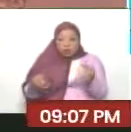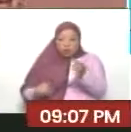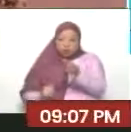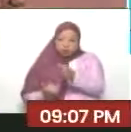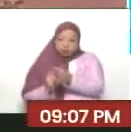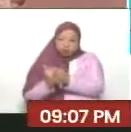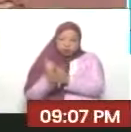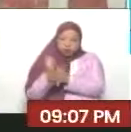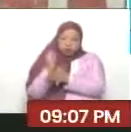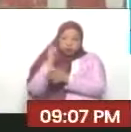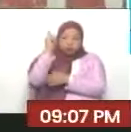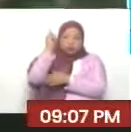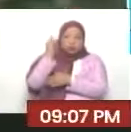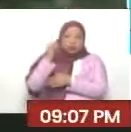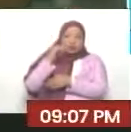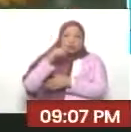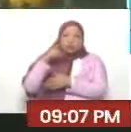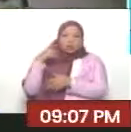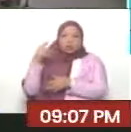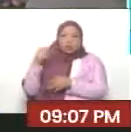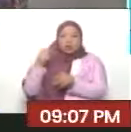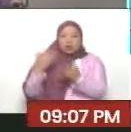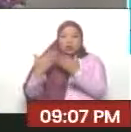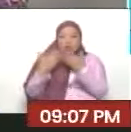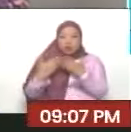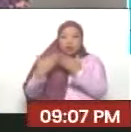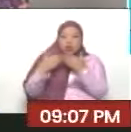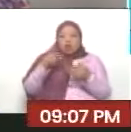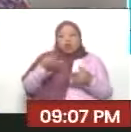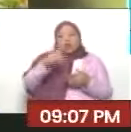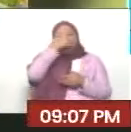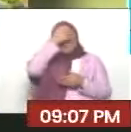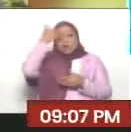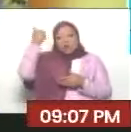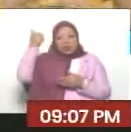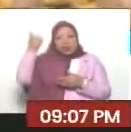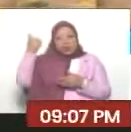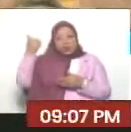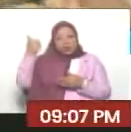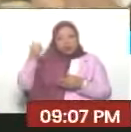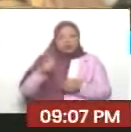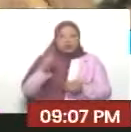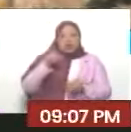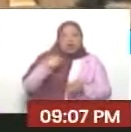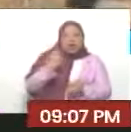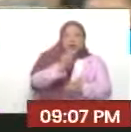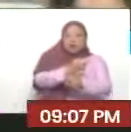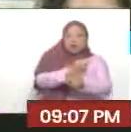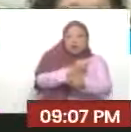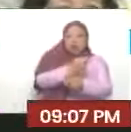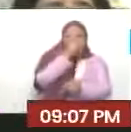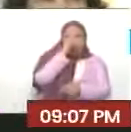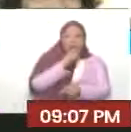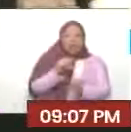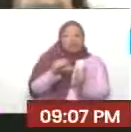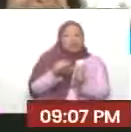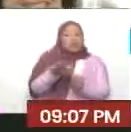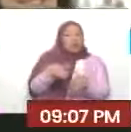Y me quedé con esa magia y no me aparté de eso. Correcto. Me quedé allí. ¿Te graduaste en qué año?